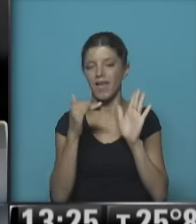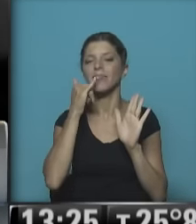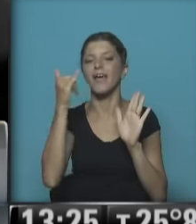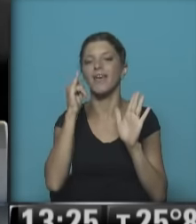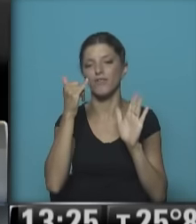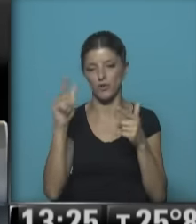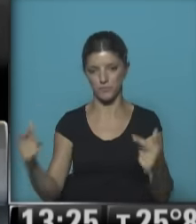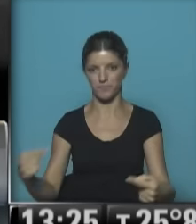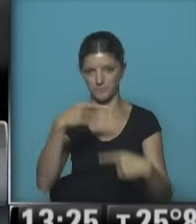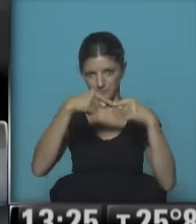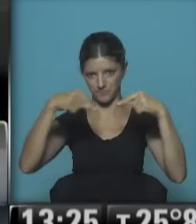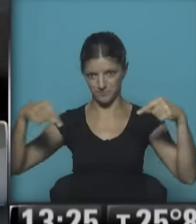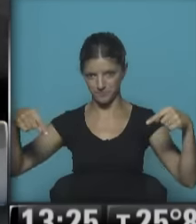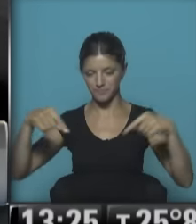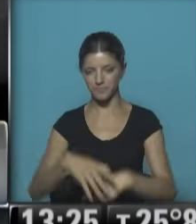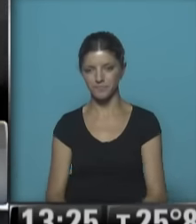0800-444-1777 y